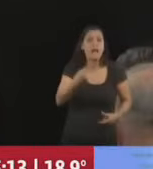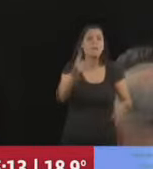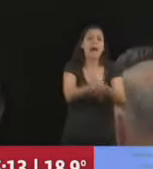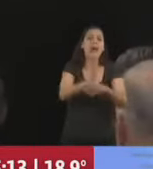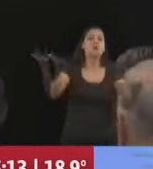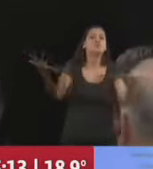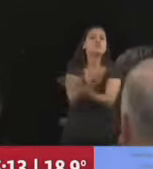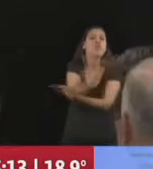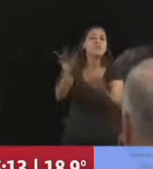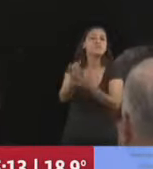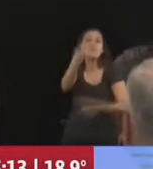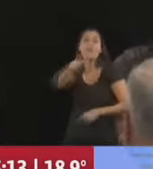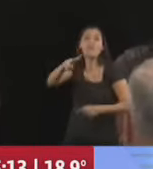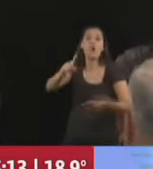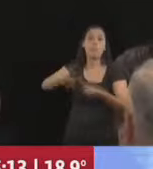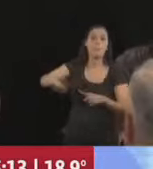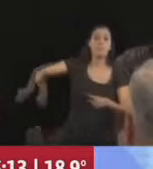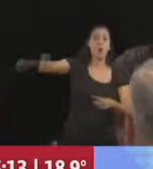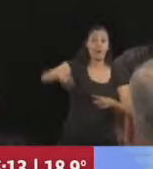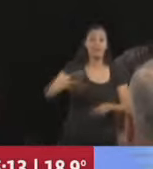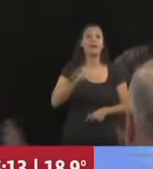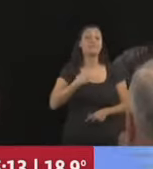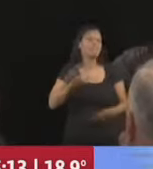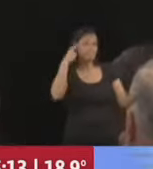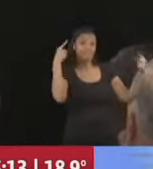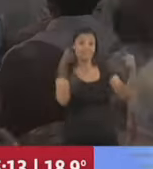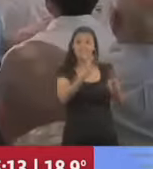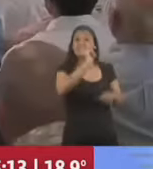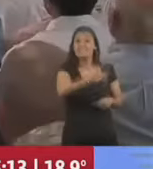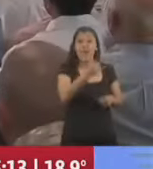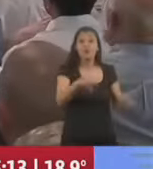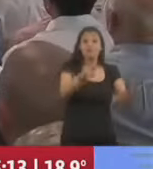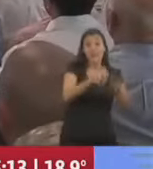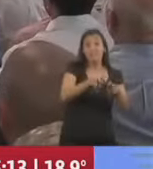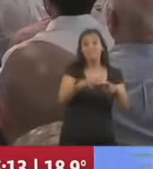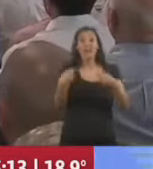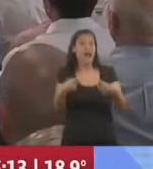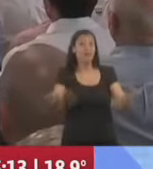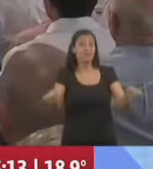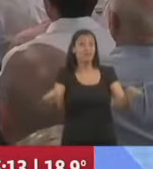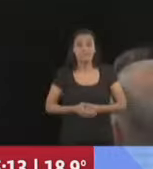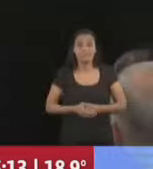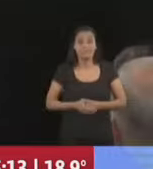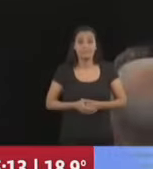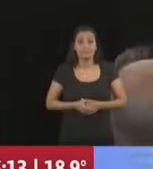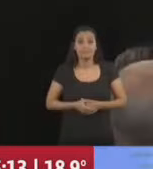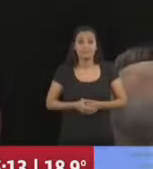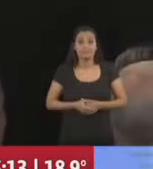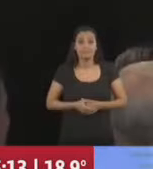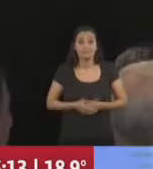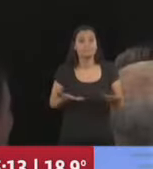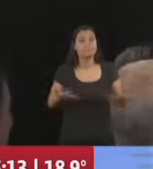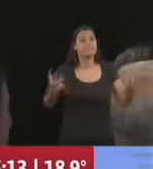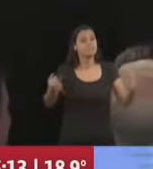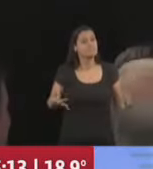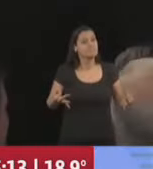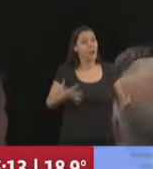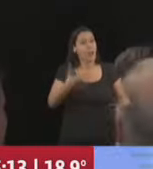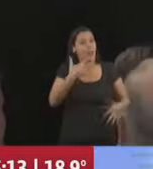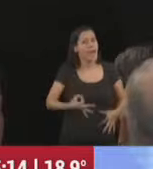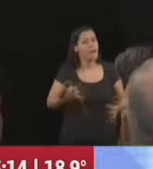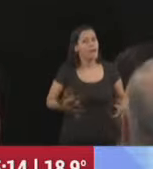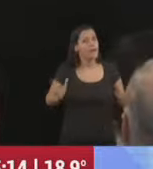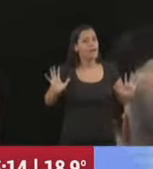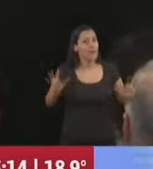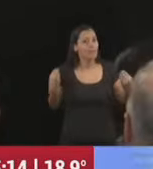de medicamentos, porque hay a mucha gente que no le alcanza para llegar a fin de mes. Y en mi provincia los remedios y los alimentos